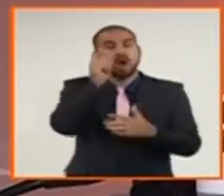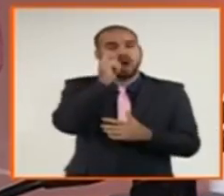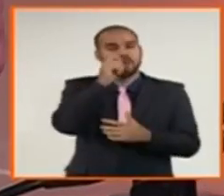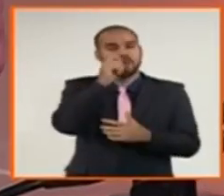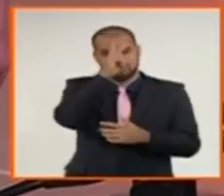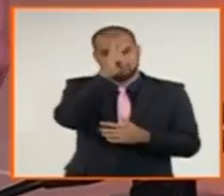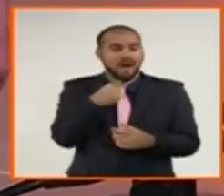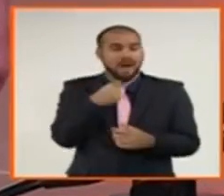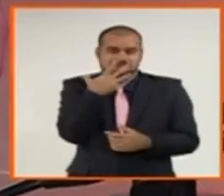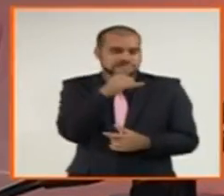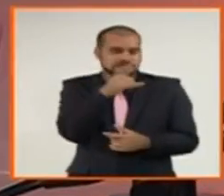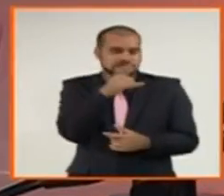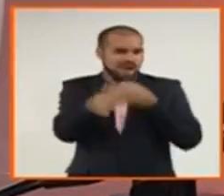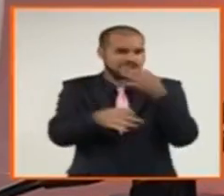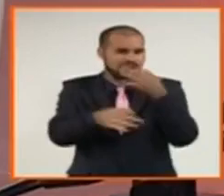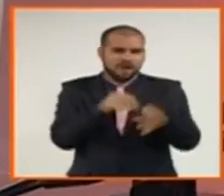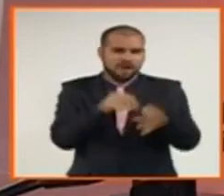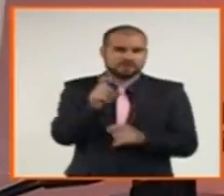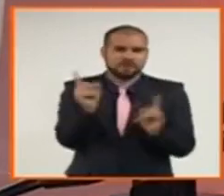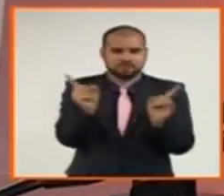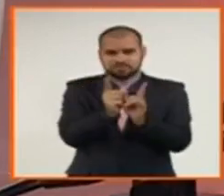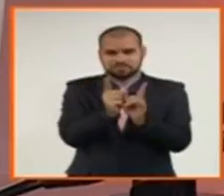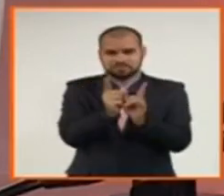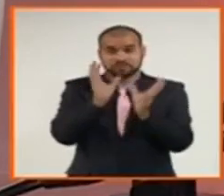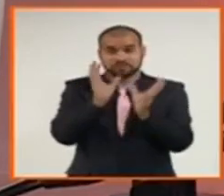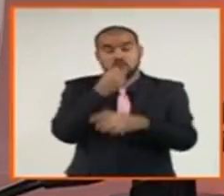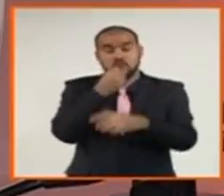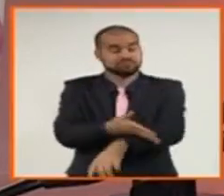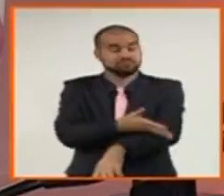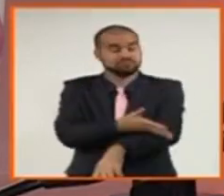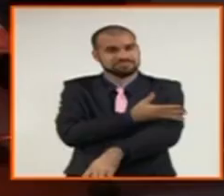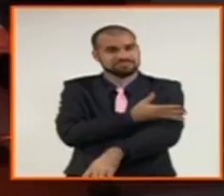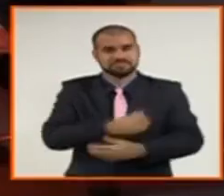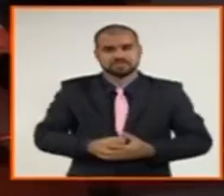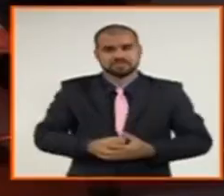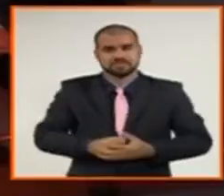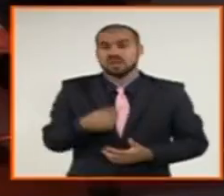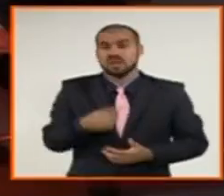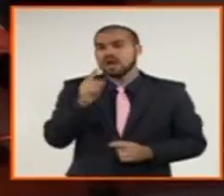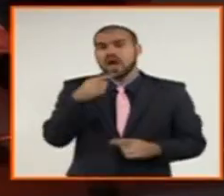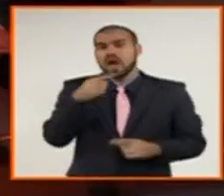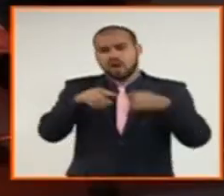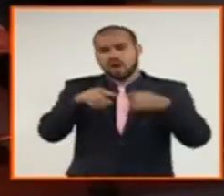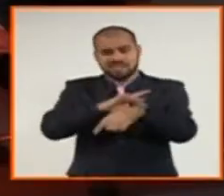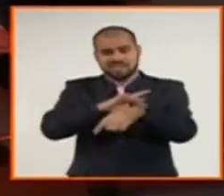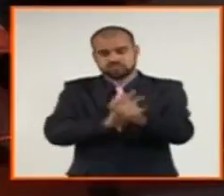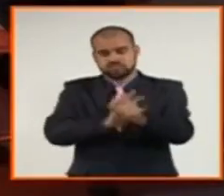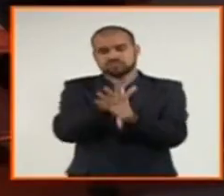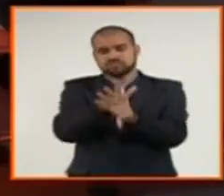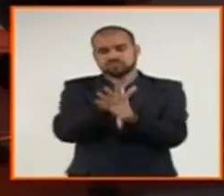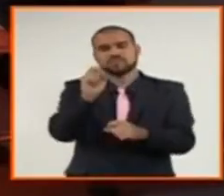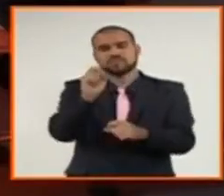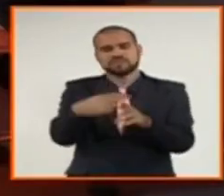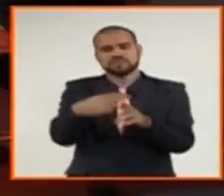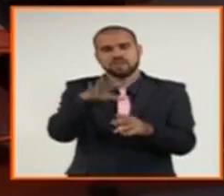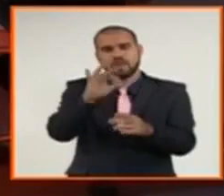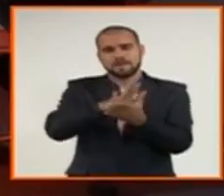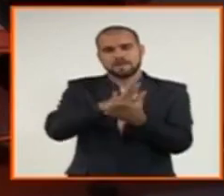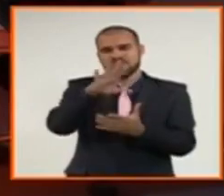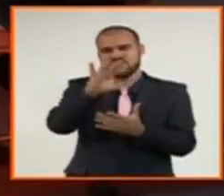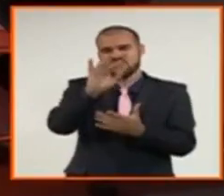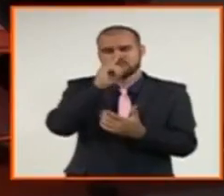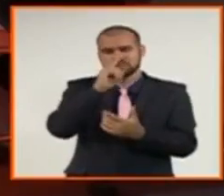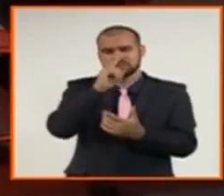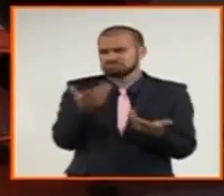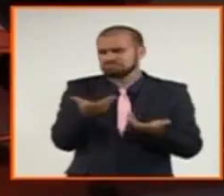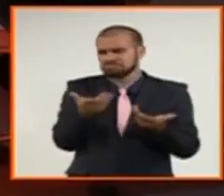en la mesa porque suele subir las emociones. Sí. Y con Omicron, doctor. Sí, sí, tengo dos diapositivas. Yo sé que